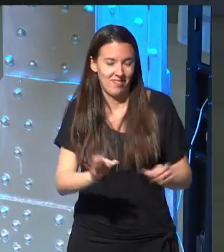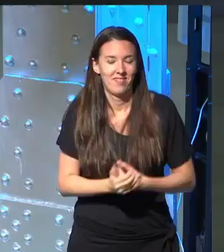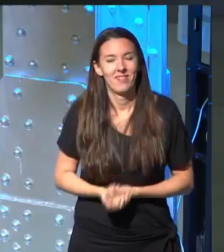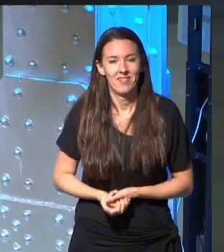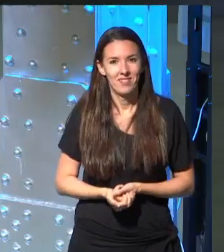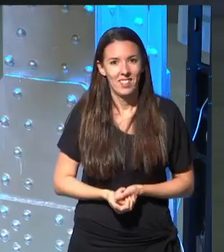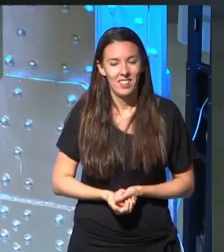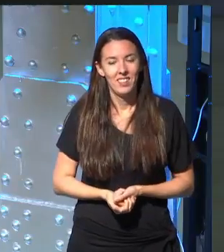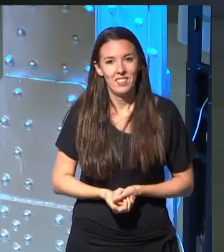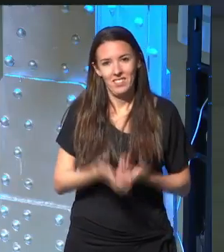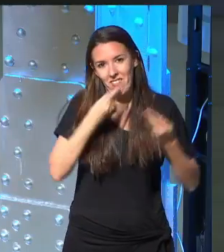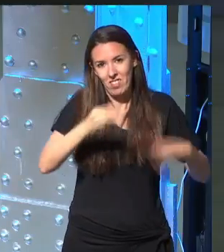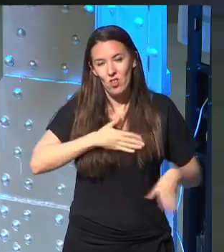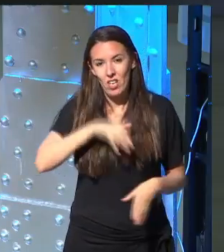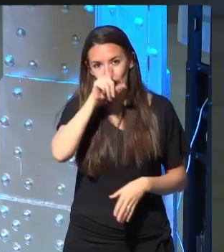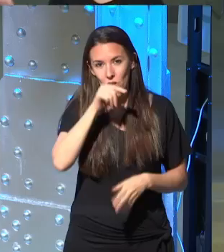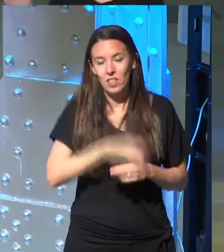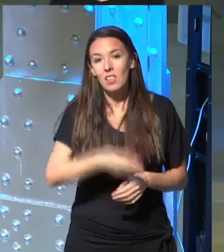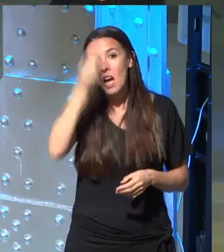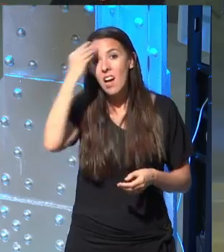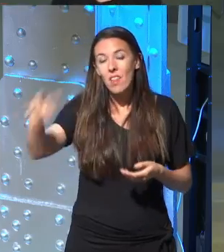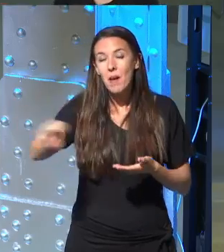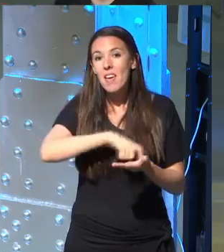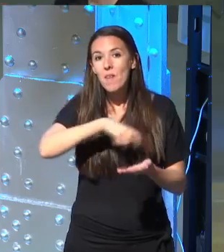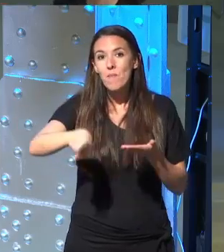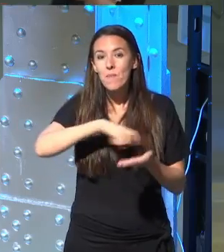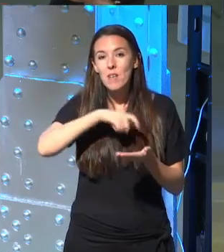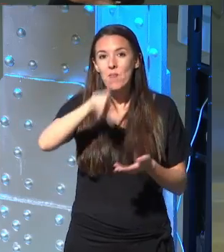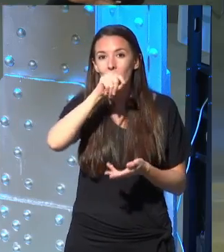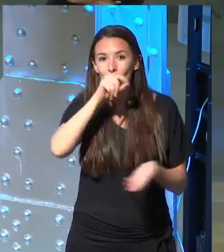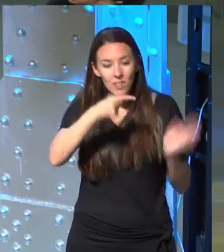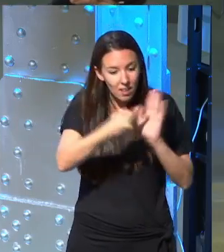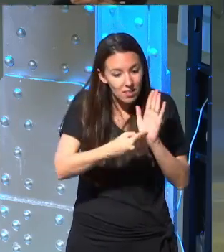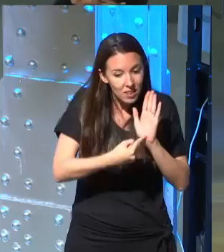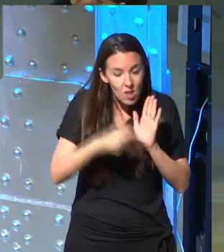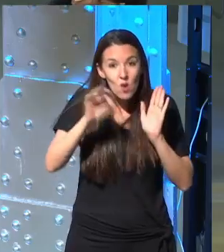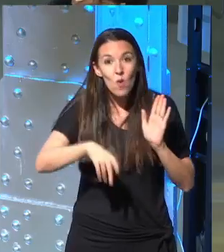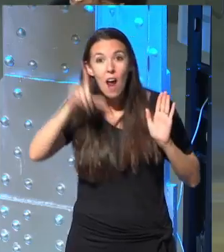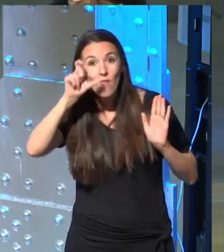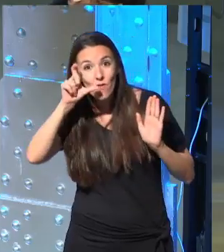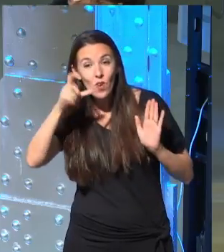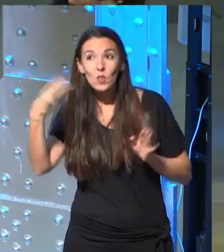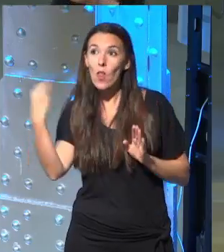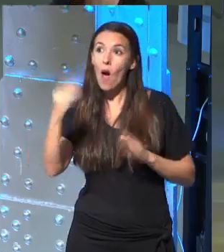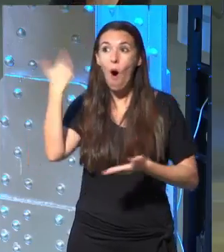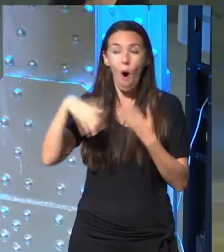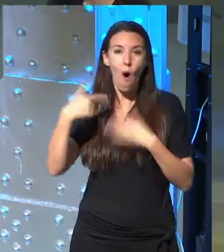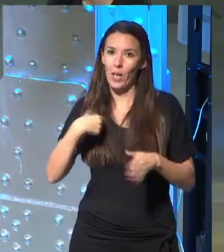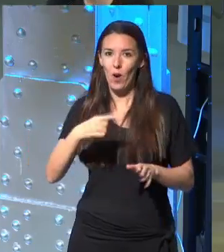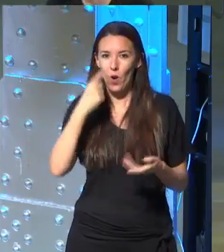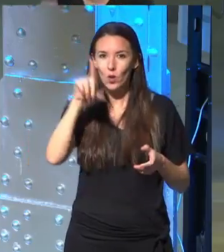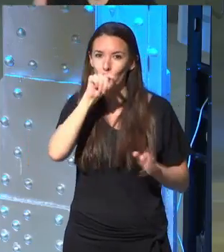de la historia de Twitter. Yo creo que deberías imprimir los tweets y enseñárselos en plan como el que enseña las fotos de cuando era joven, ¿sabes? Sí, porque